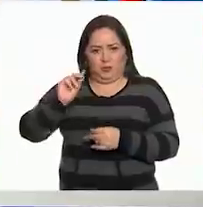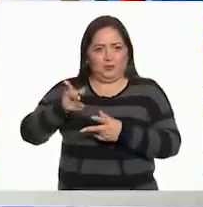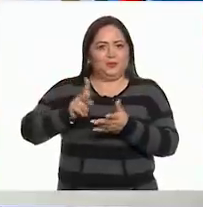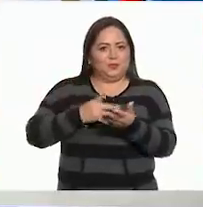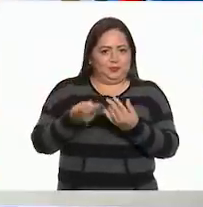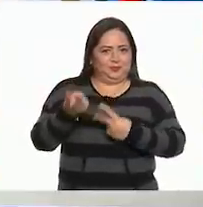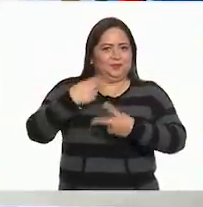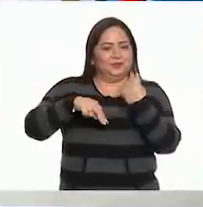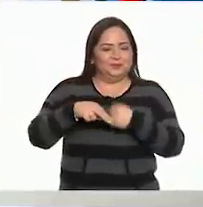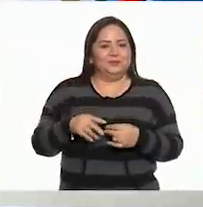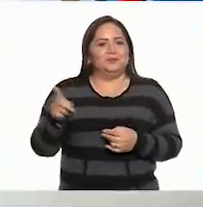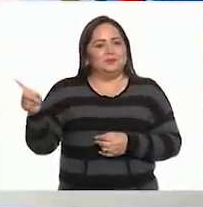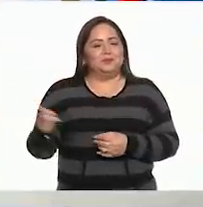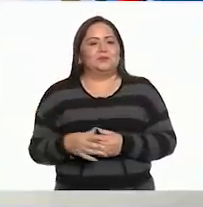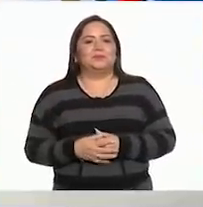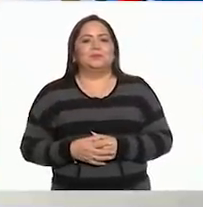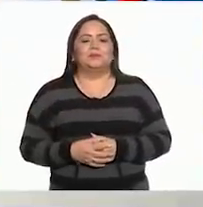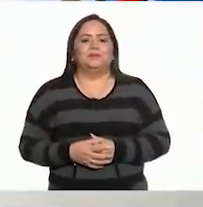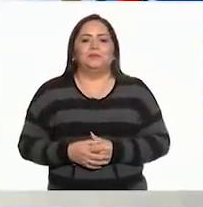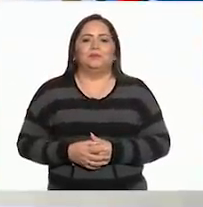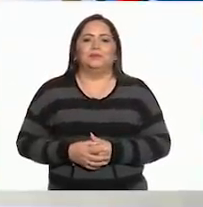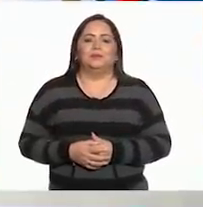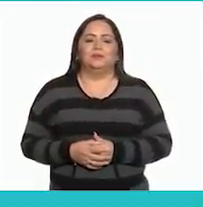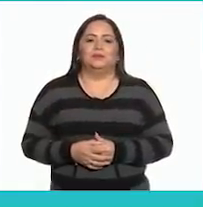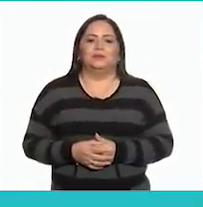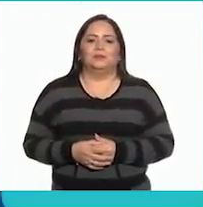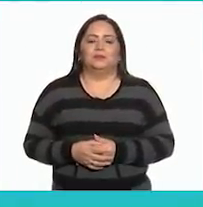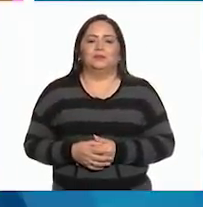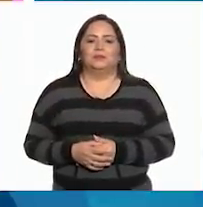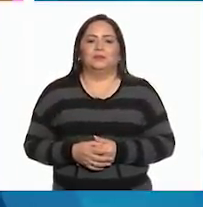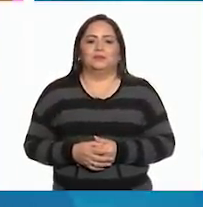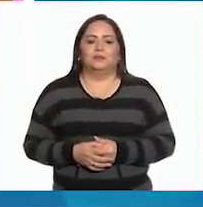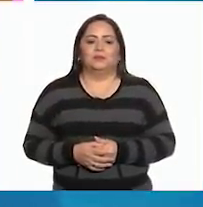regresamos. Cápsula con Don Leopoldo y Cupertino.